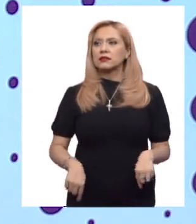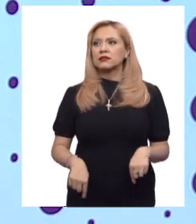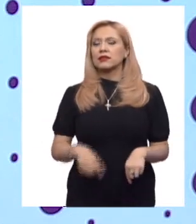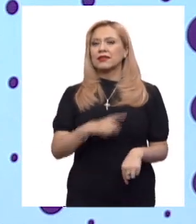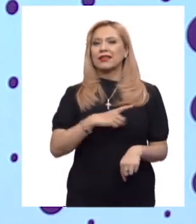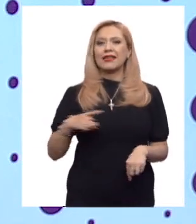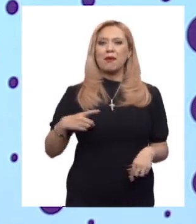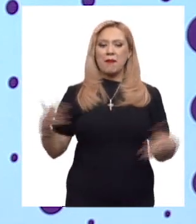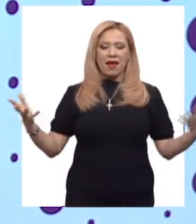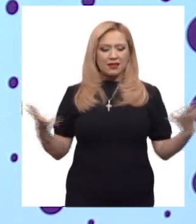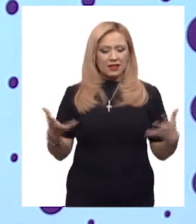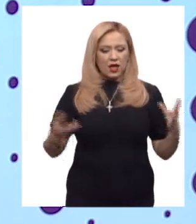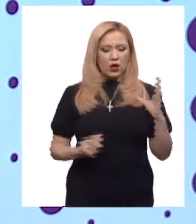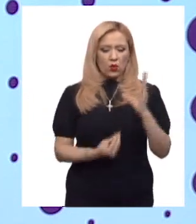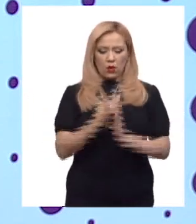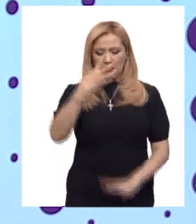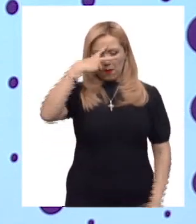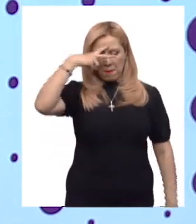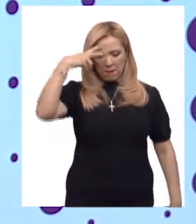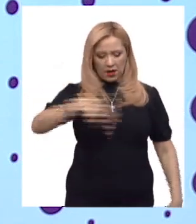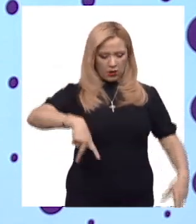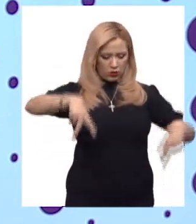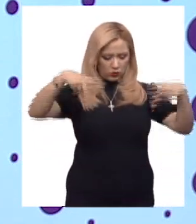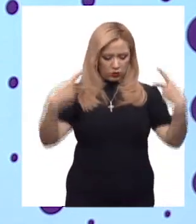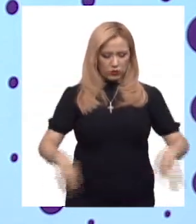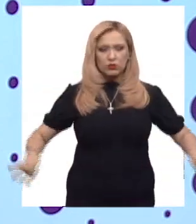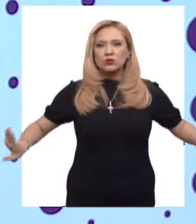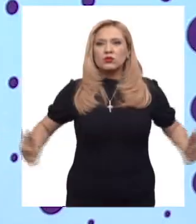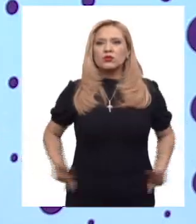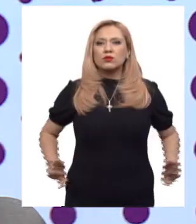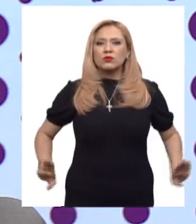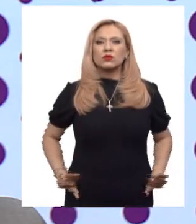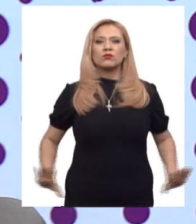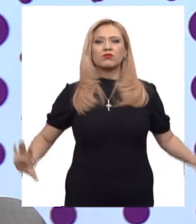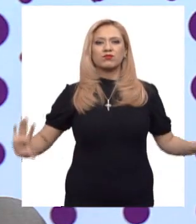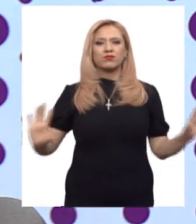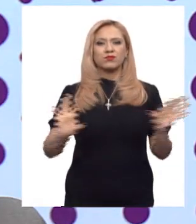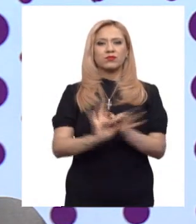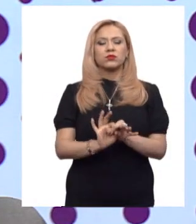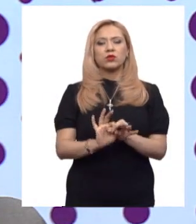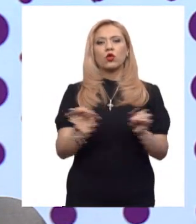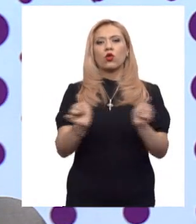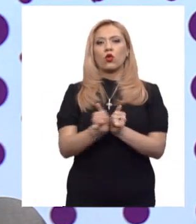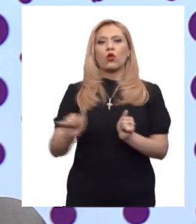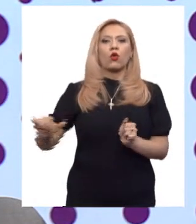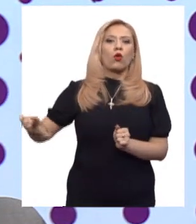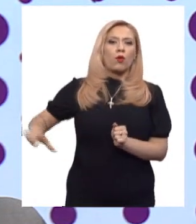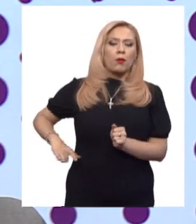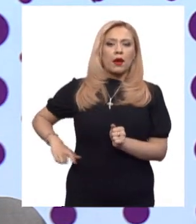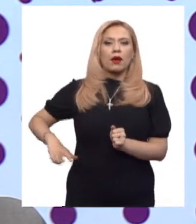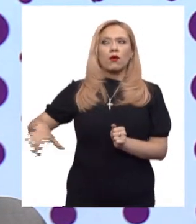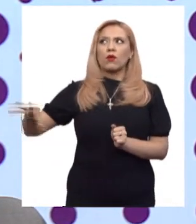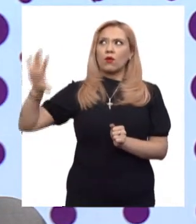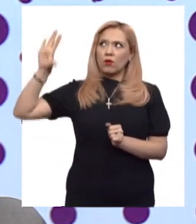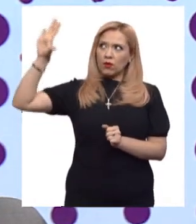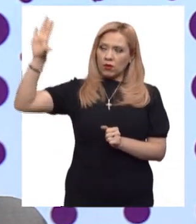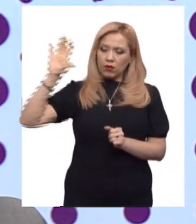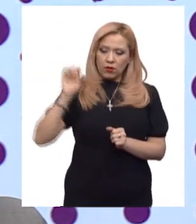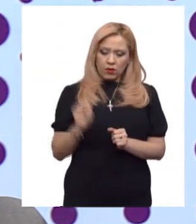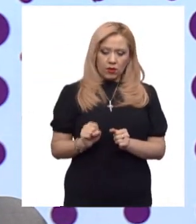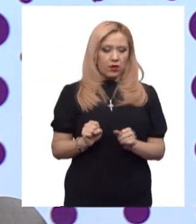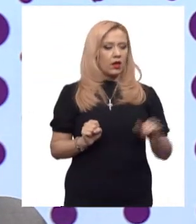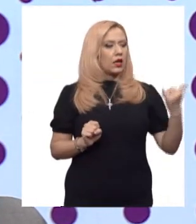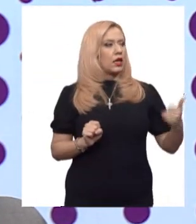que inventarnos para México es un mecanismo que tiene que funcionar bajo el Estado y las condiciones que existen